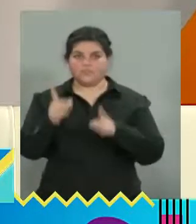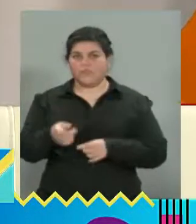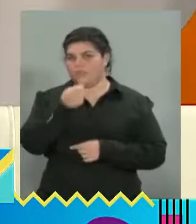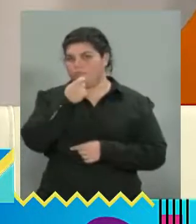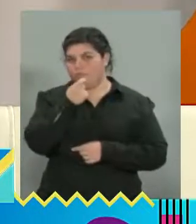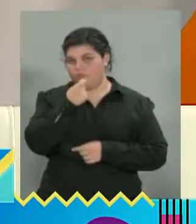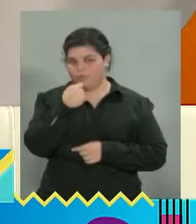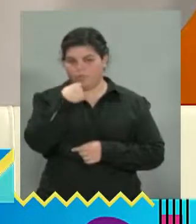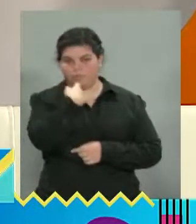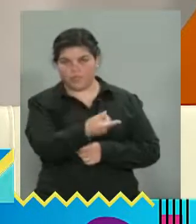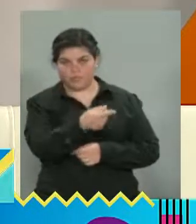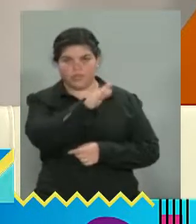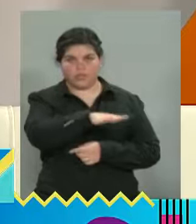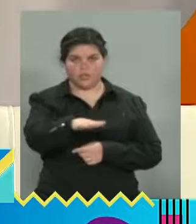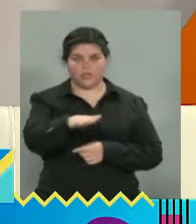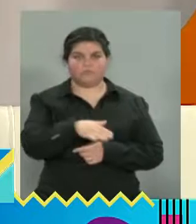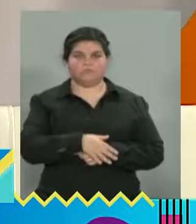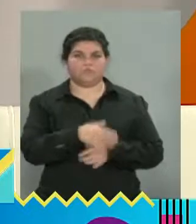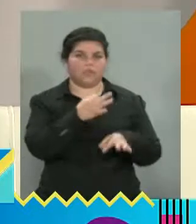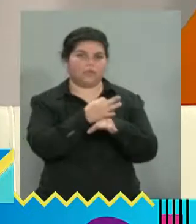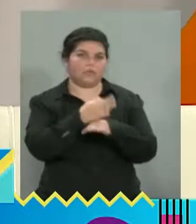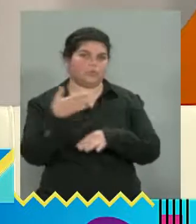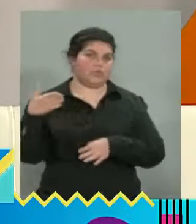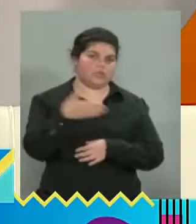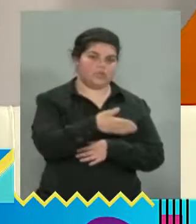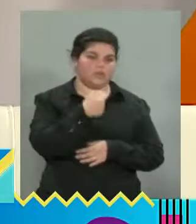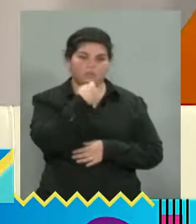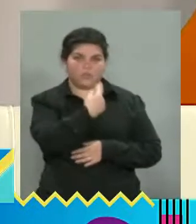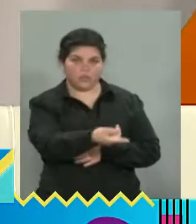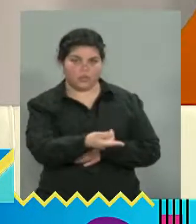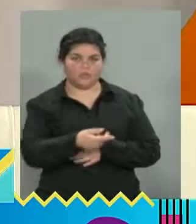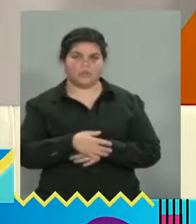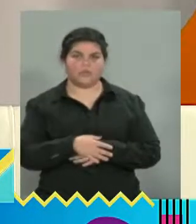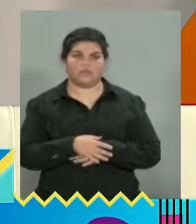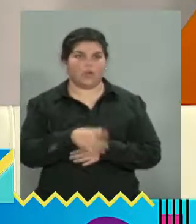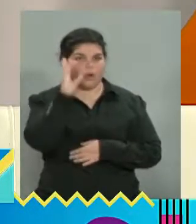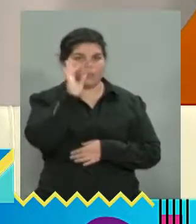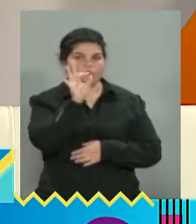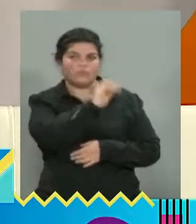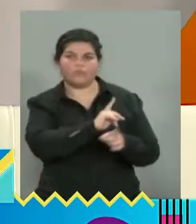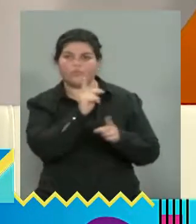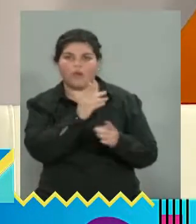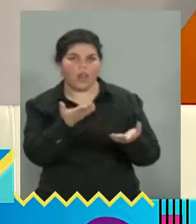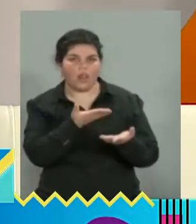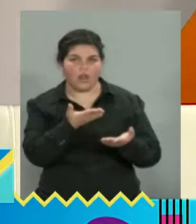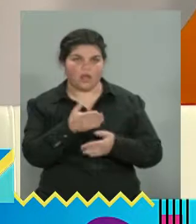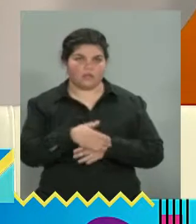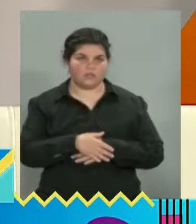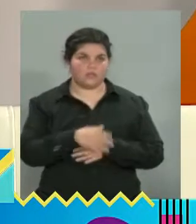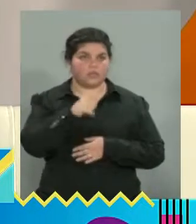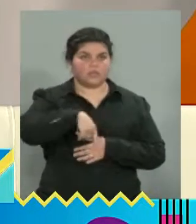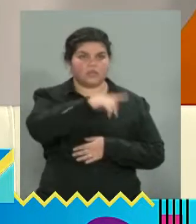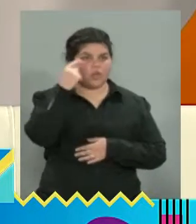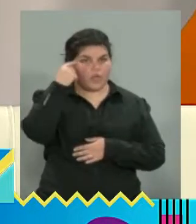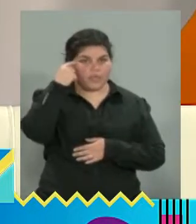preguntar a chicos a una escuela y preguntarle qué opinan, y tal vez han construido toda una idea